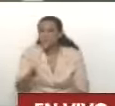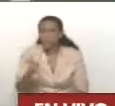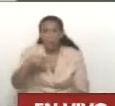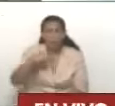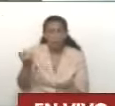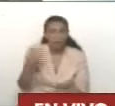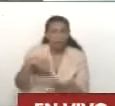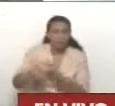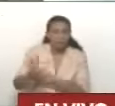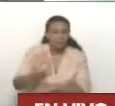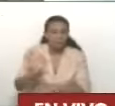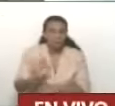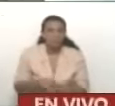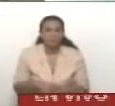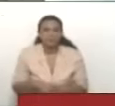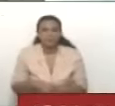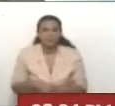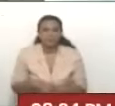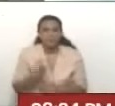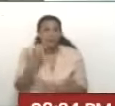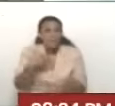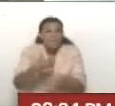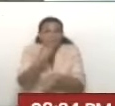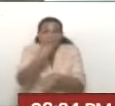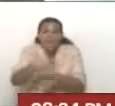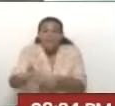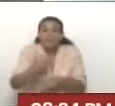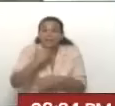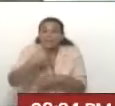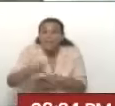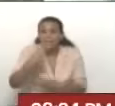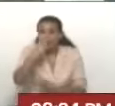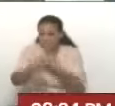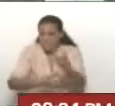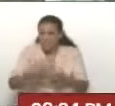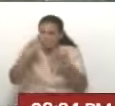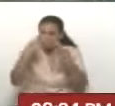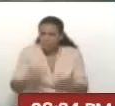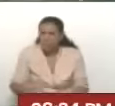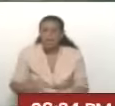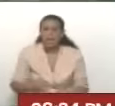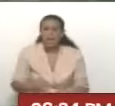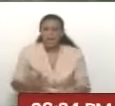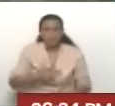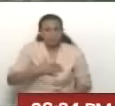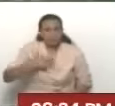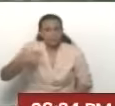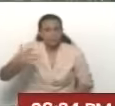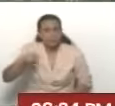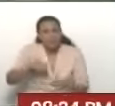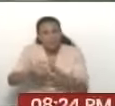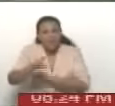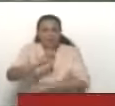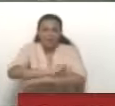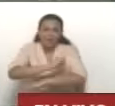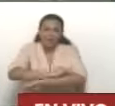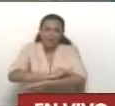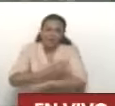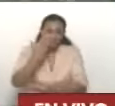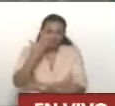por fuera. Sí. Y pronto prometo una visita de carácter espiritual a la catedral. ¿Cómo